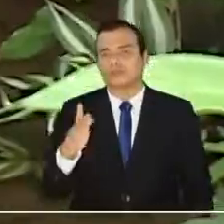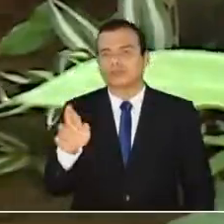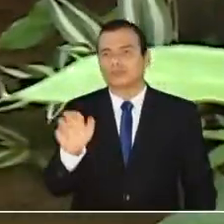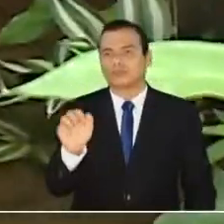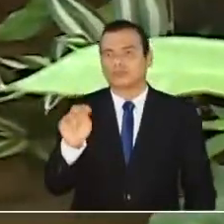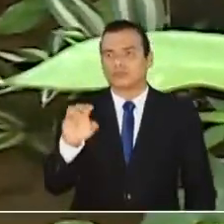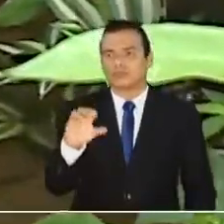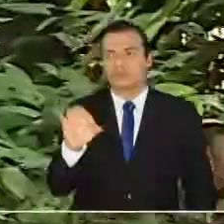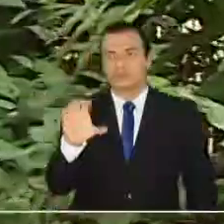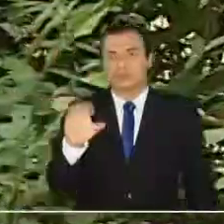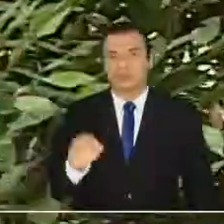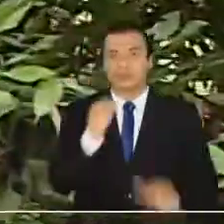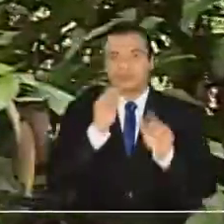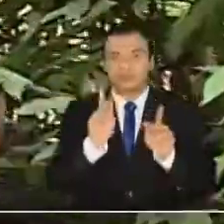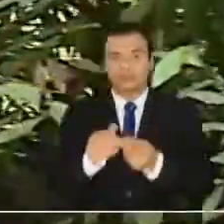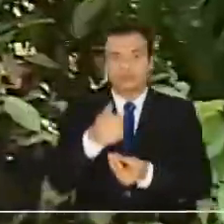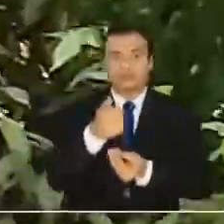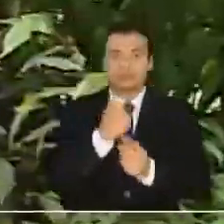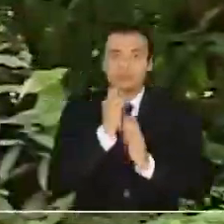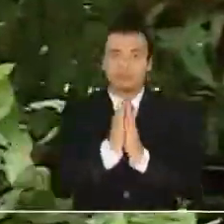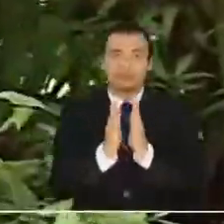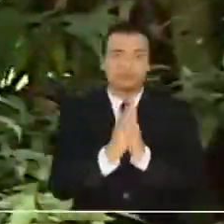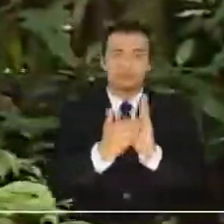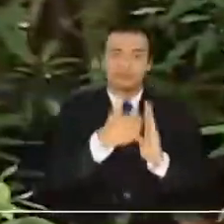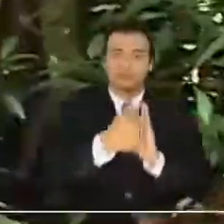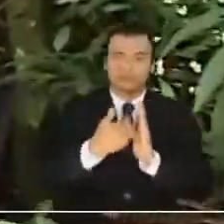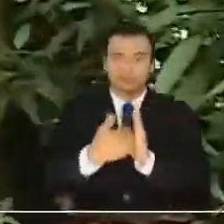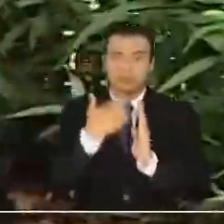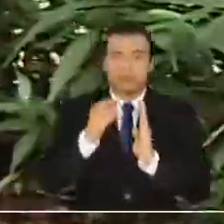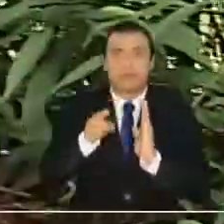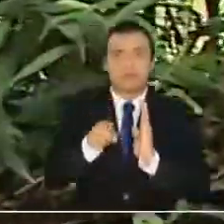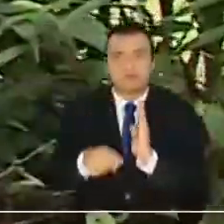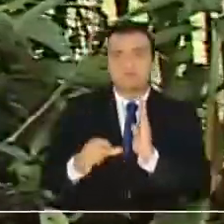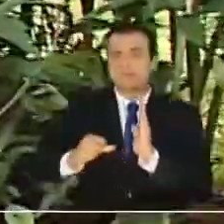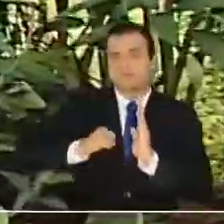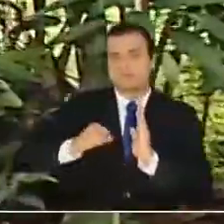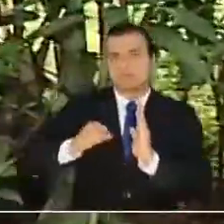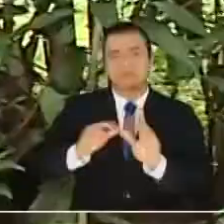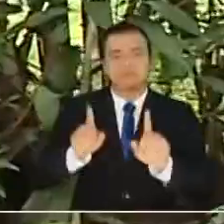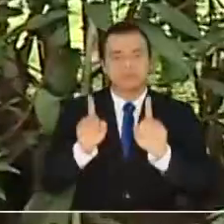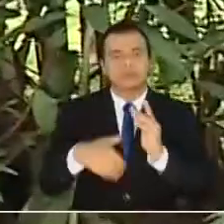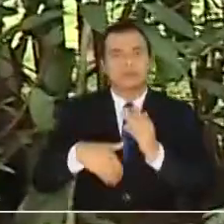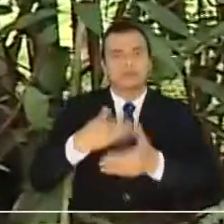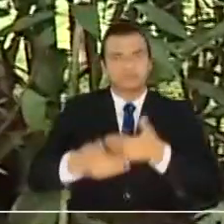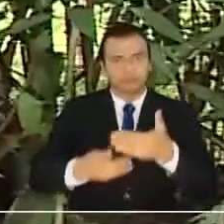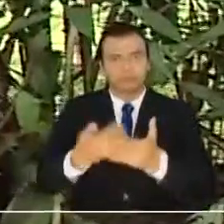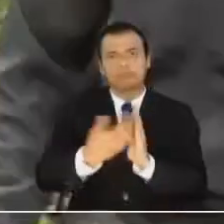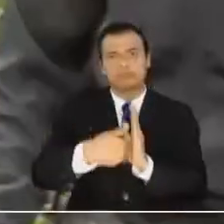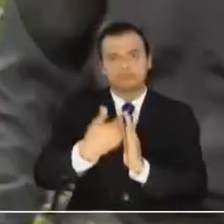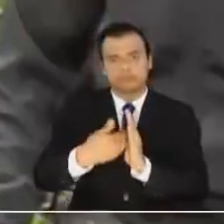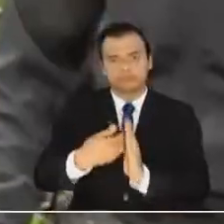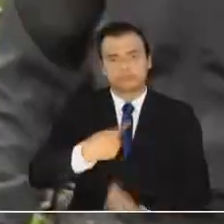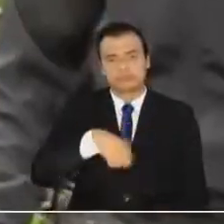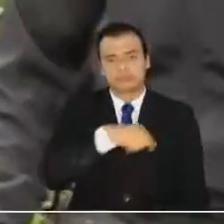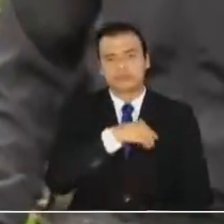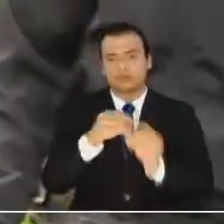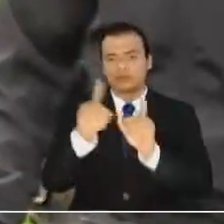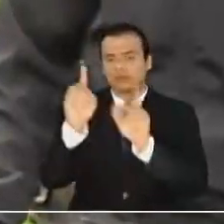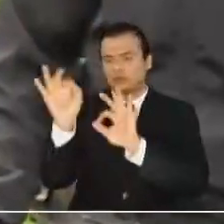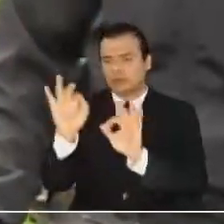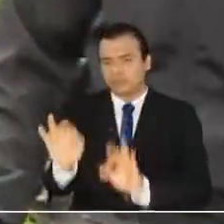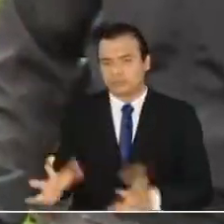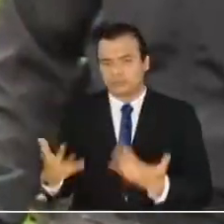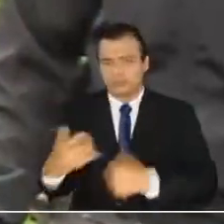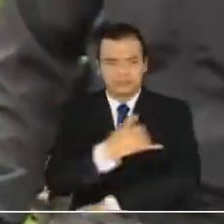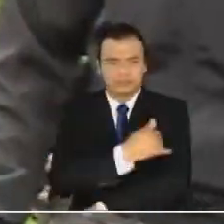accionistas reconoce que aún no se tienen los permisos para el desarrollo alguno, pero que ya empezaron el movimiento de tierras. Los planos topográficos es un